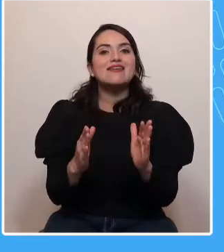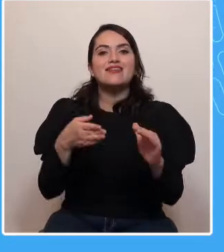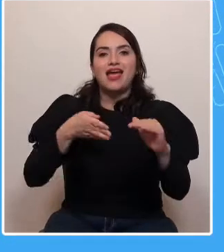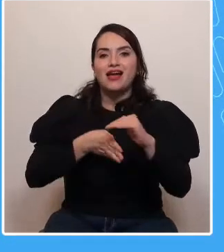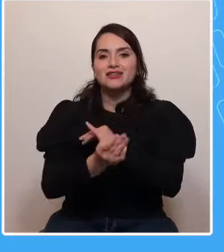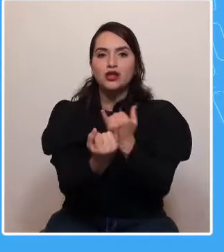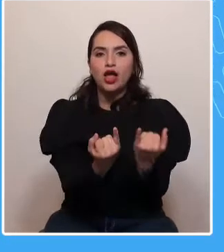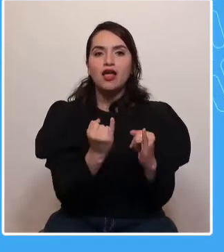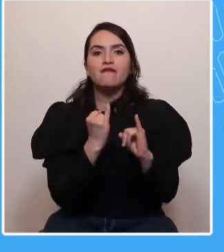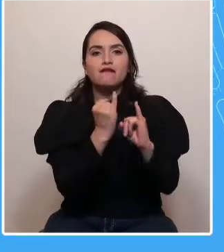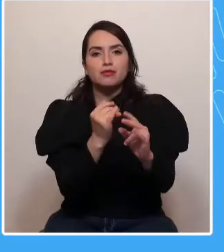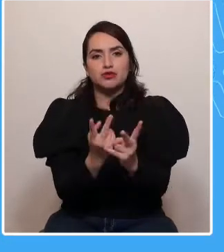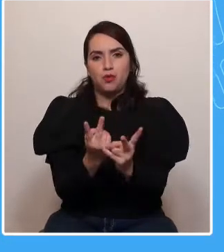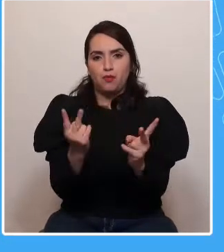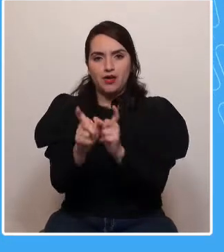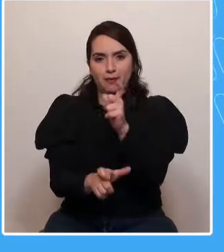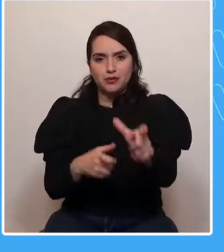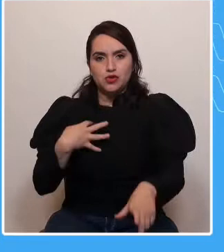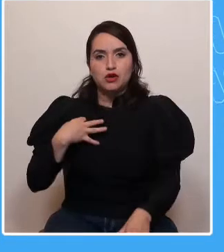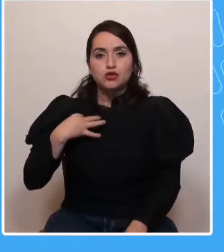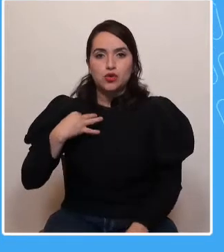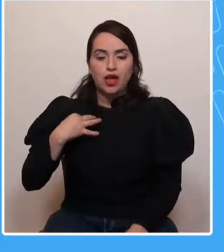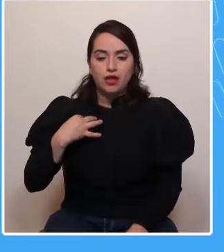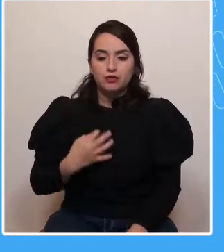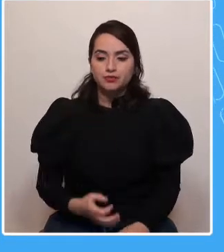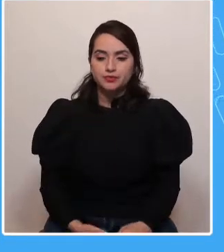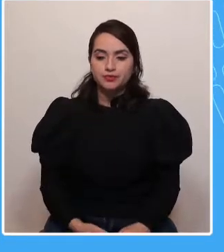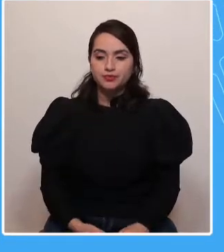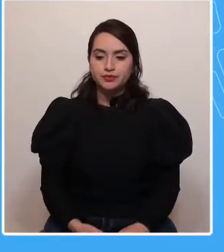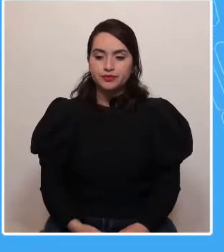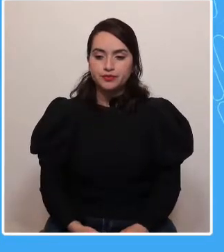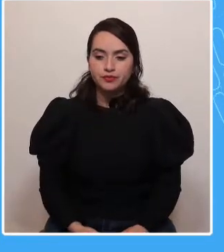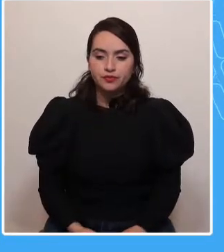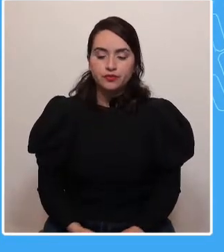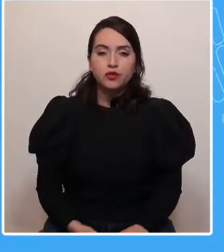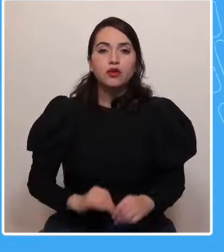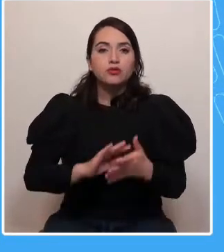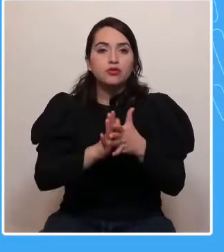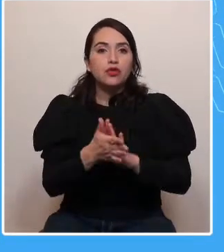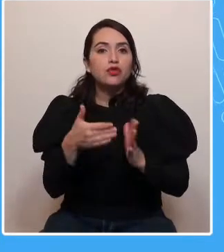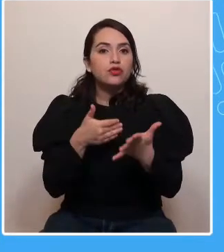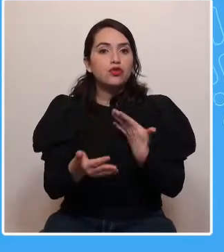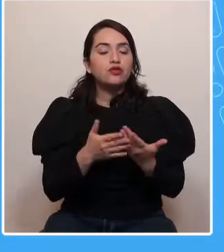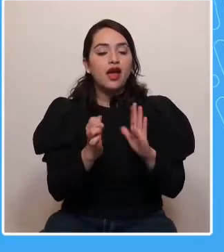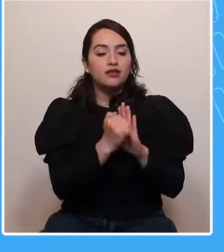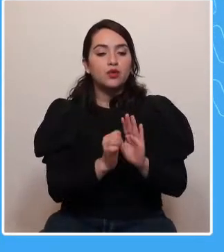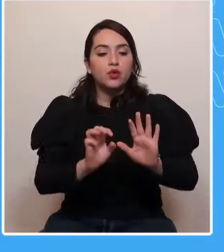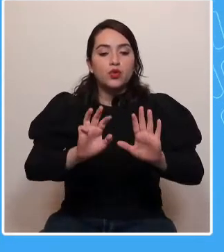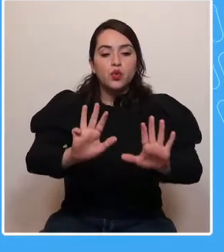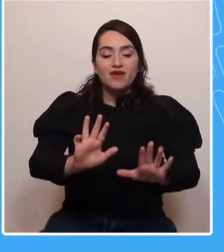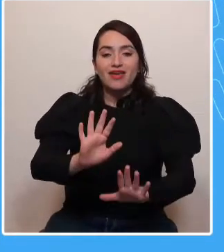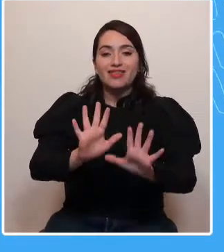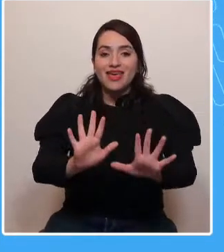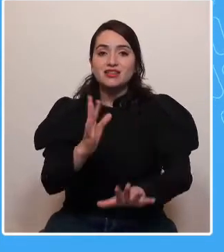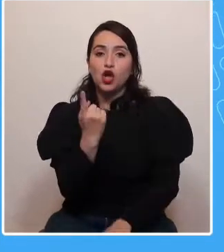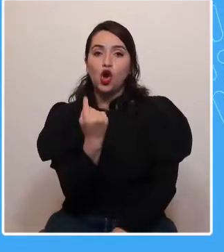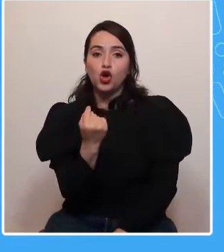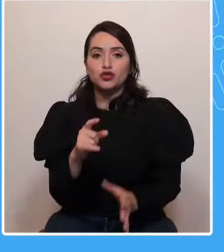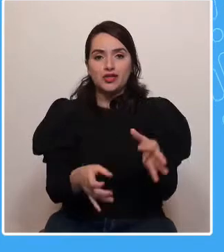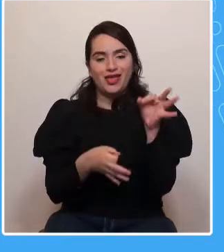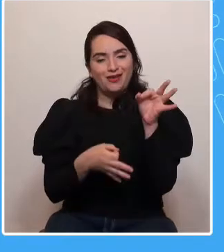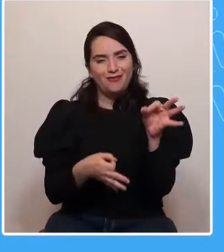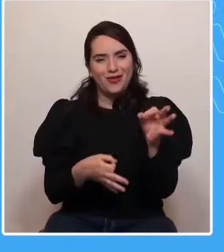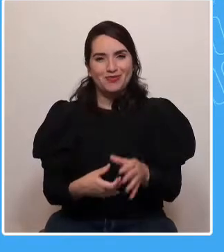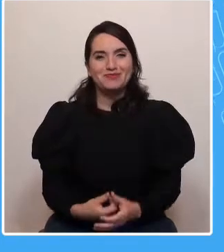pública a la ciudadanía. Todo esto contenidos en los artículos 9, 10 y 11 del presente informe.